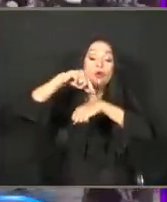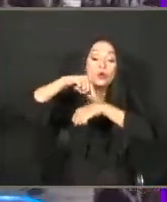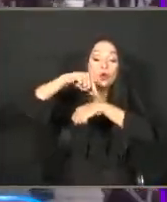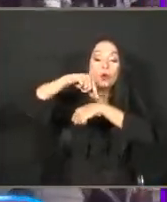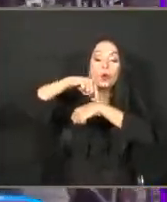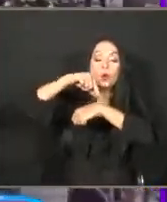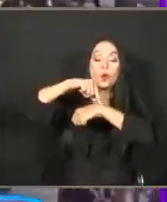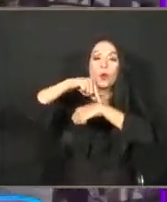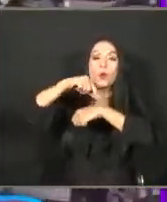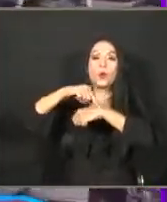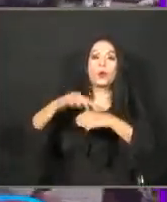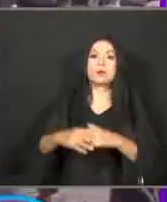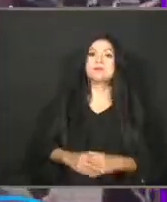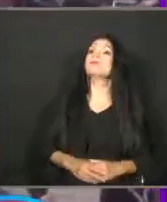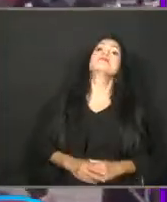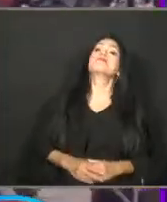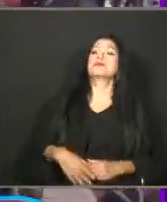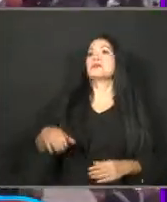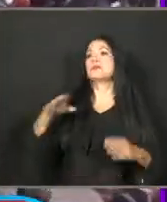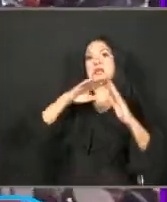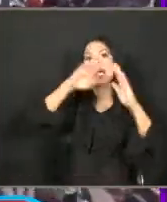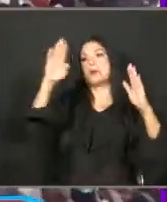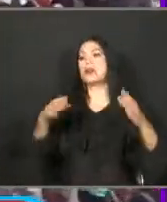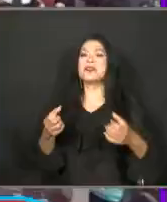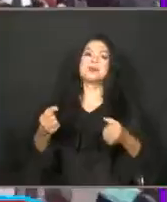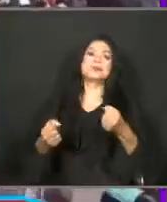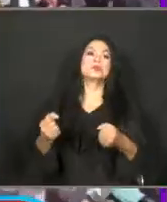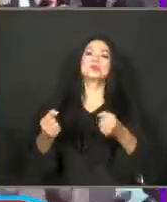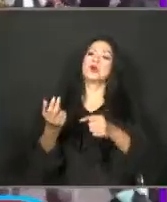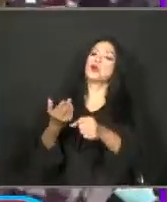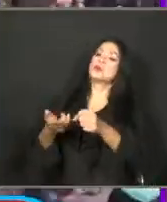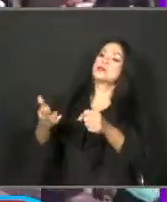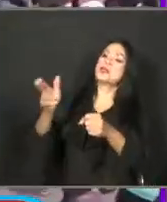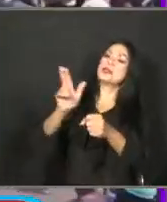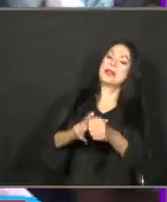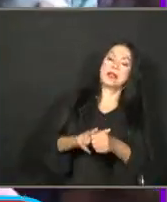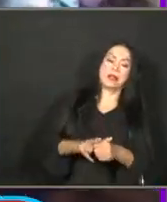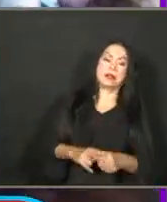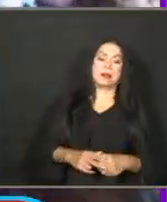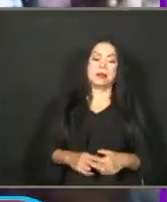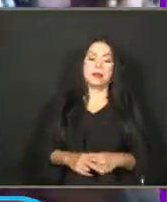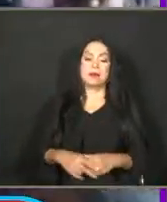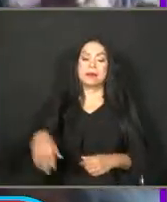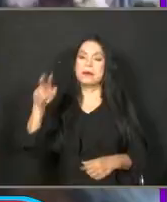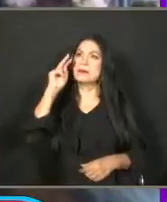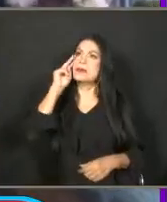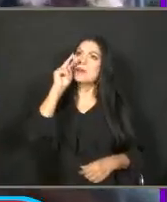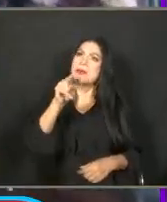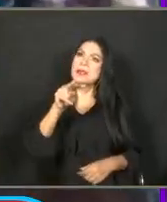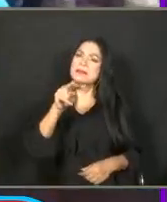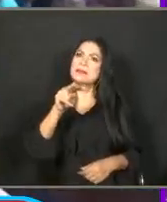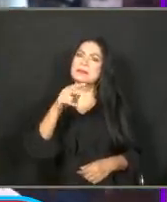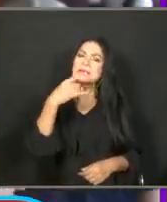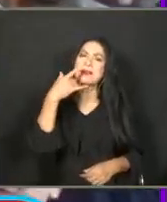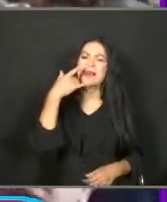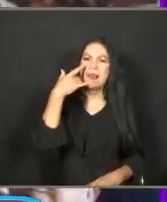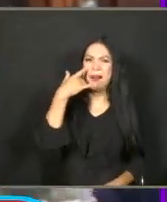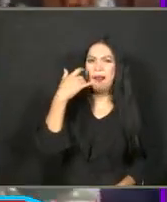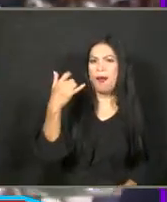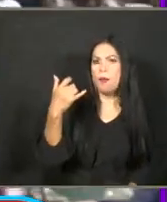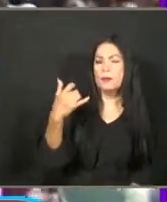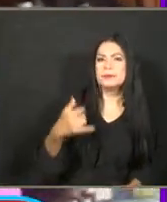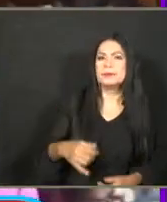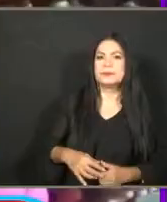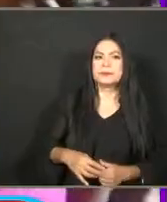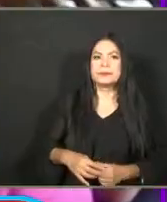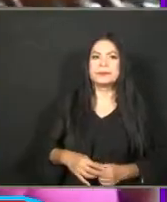voy en mi camioneta me meto al hospital y empiezo a ver la gente media rara era ya la una mi